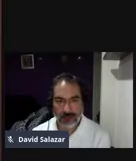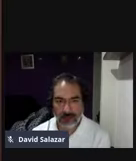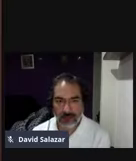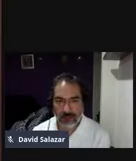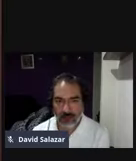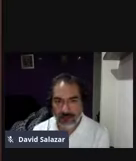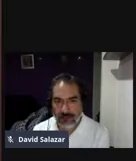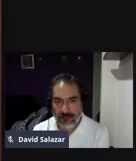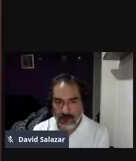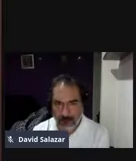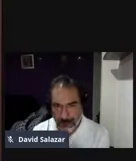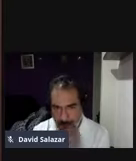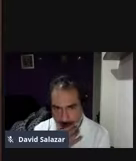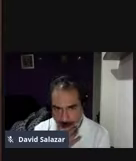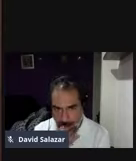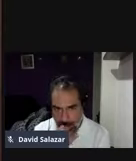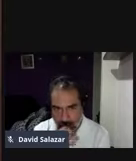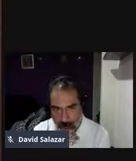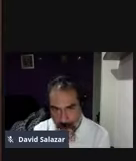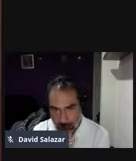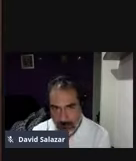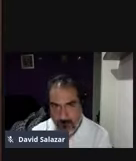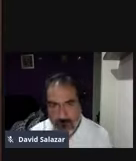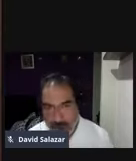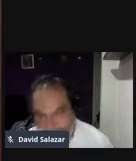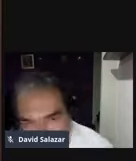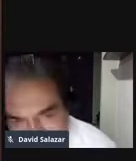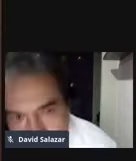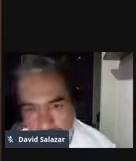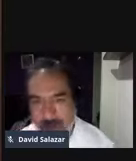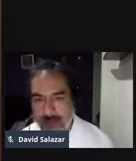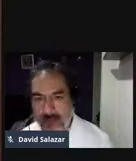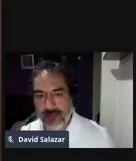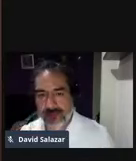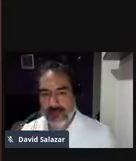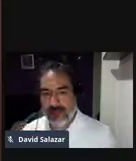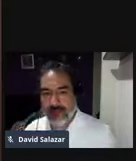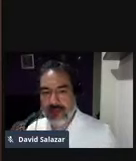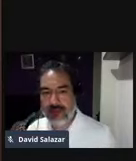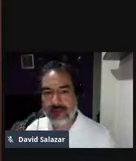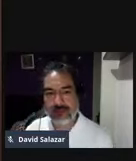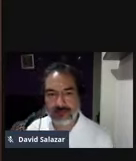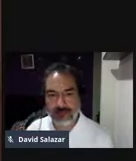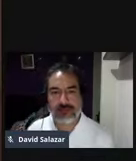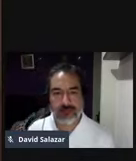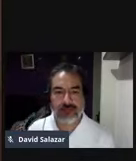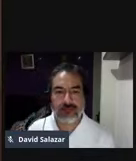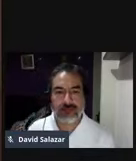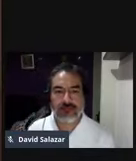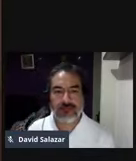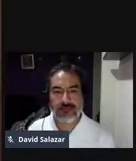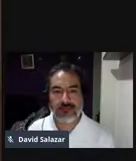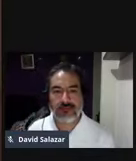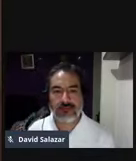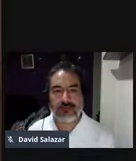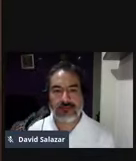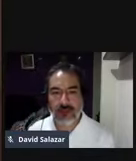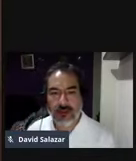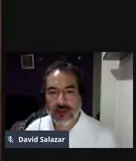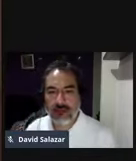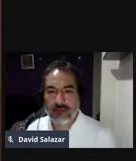hacer trabajo. Ya sé, está terrible. Entonces, convirtámoslo en una responsabilidad